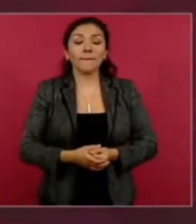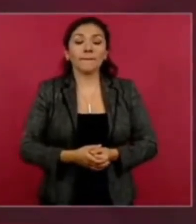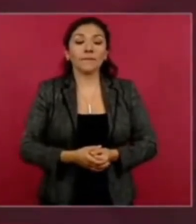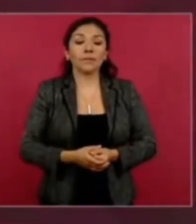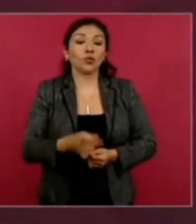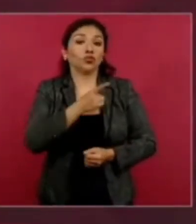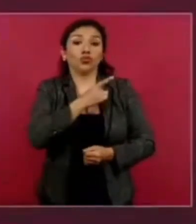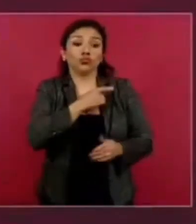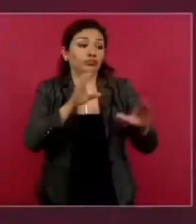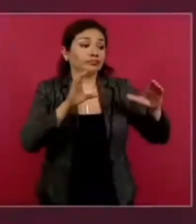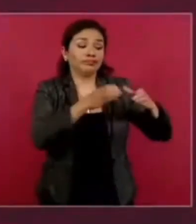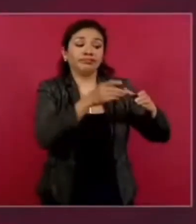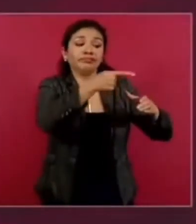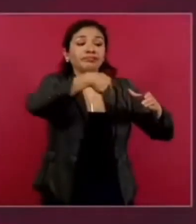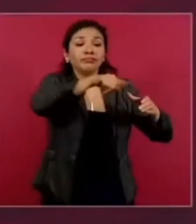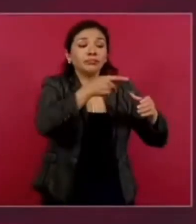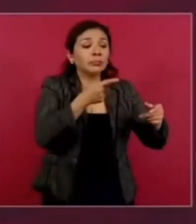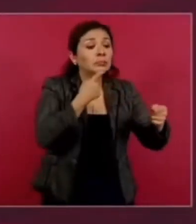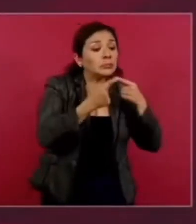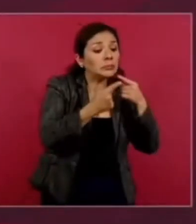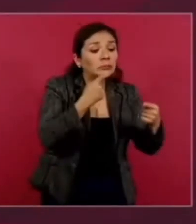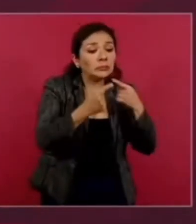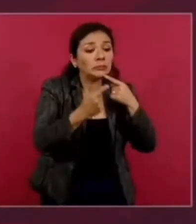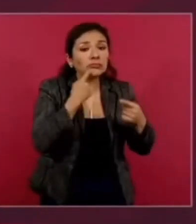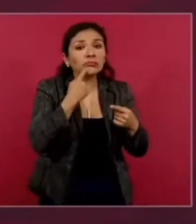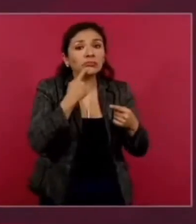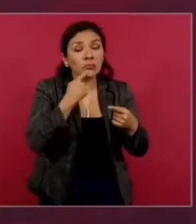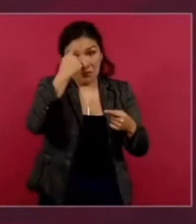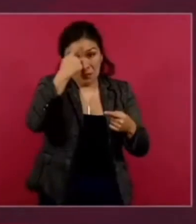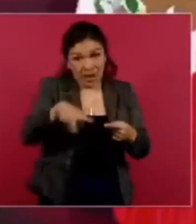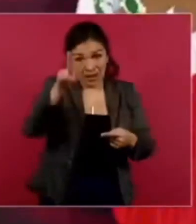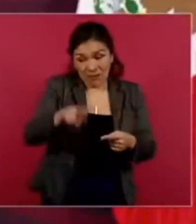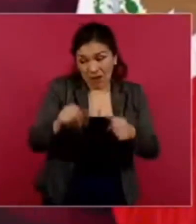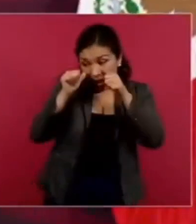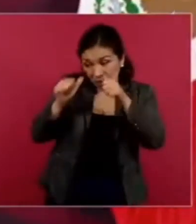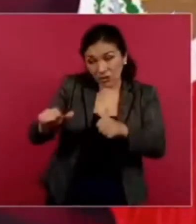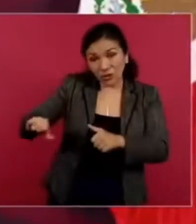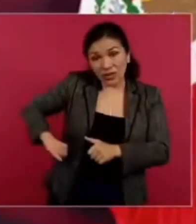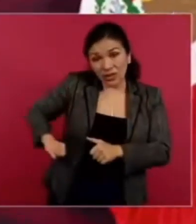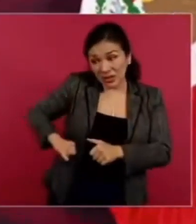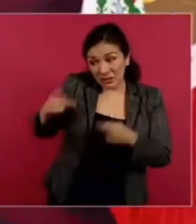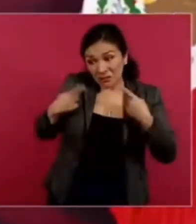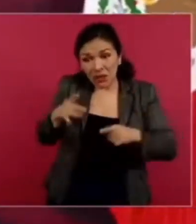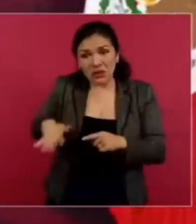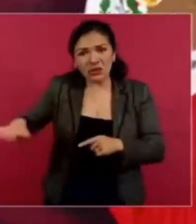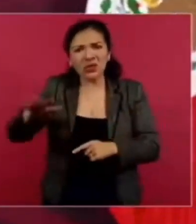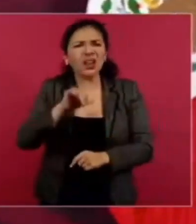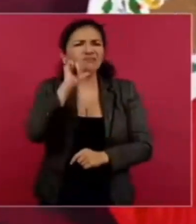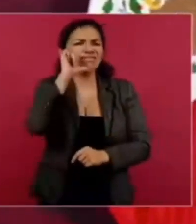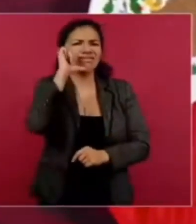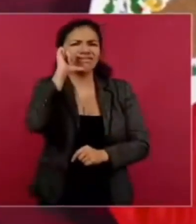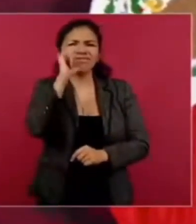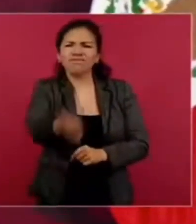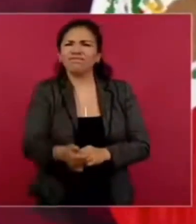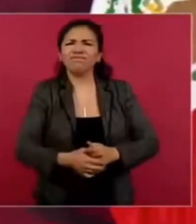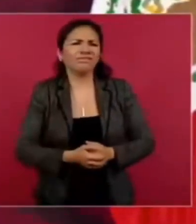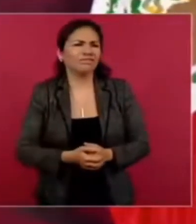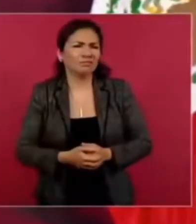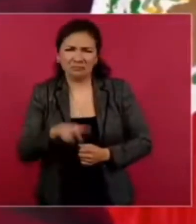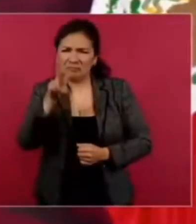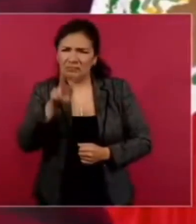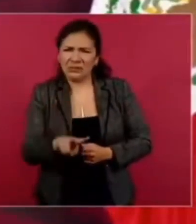deciden cuestiones contrarias al interés público. No hay nada, nada, nada,